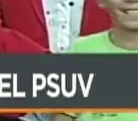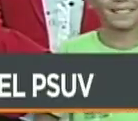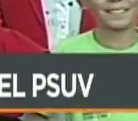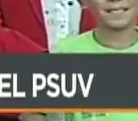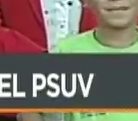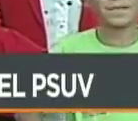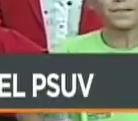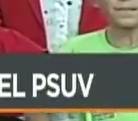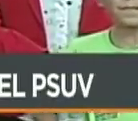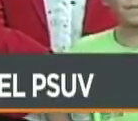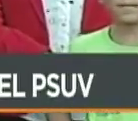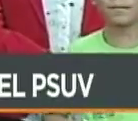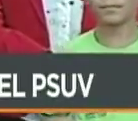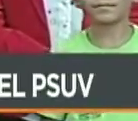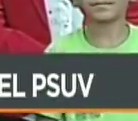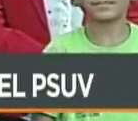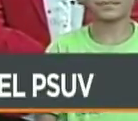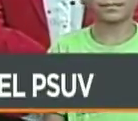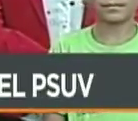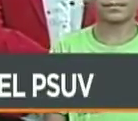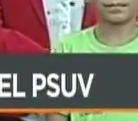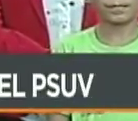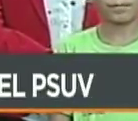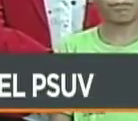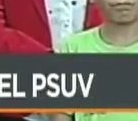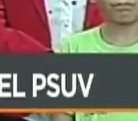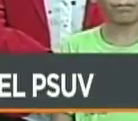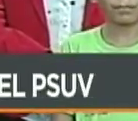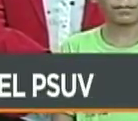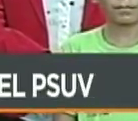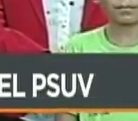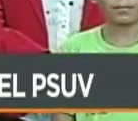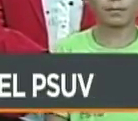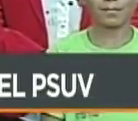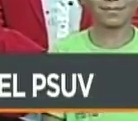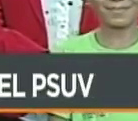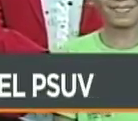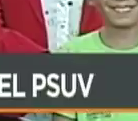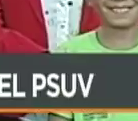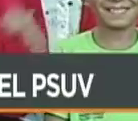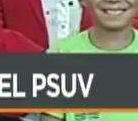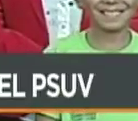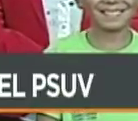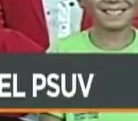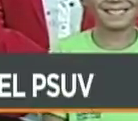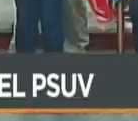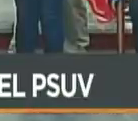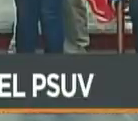Como dice un amigo mío, ¿dónde está Obama? ¡Se fue!